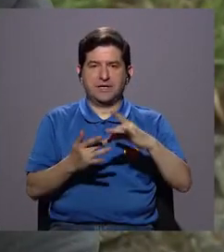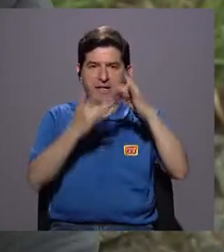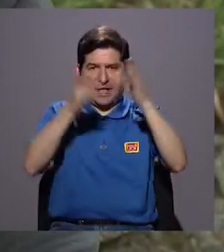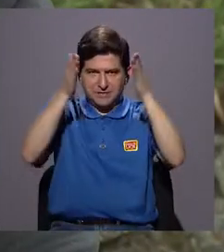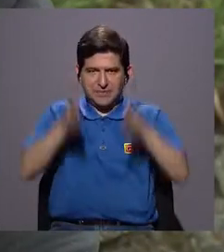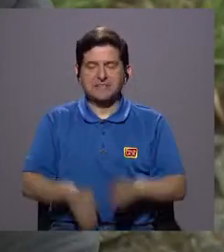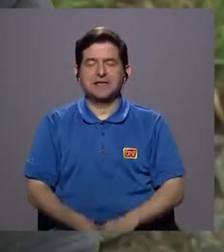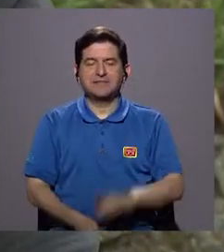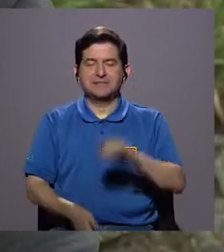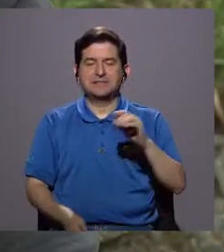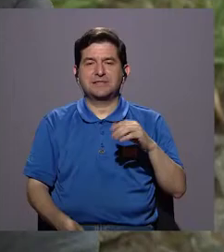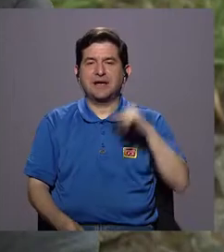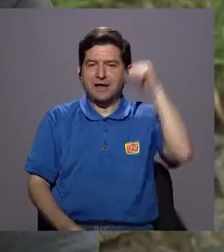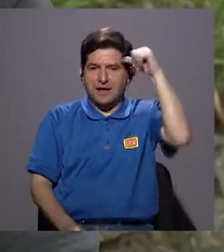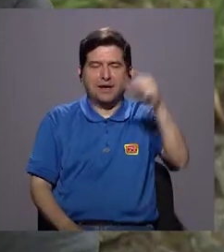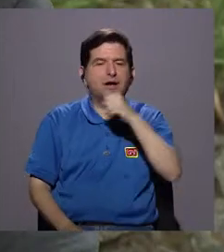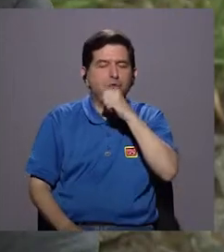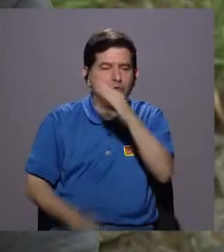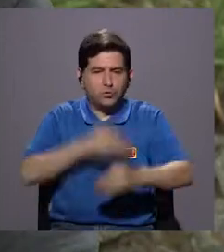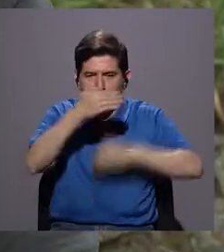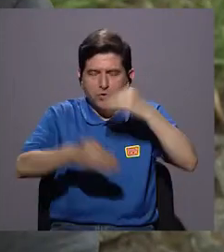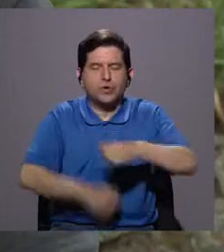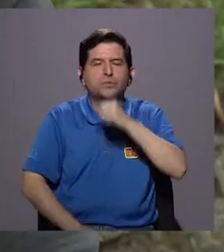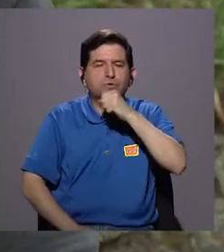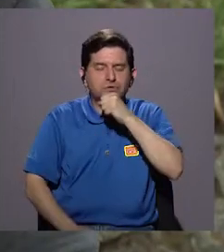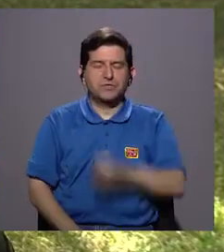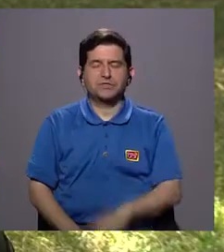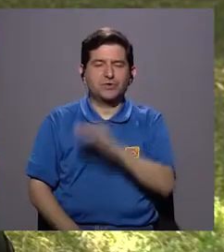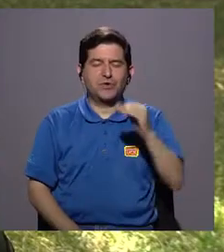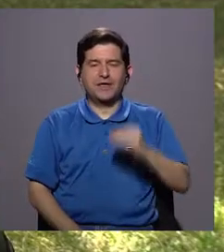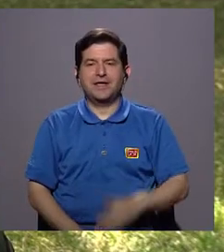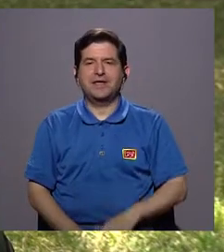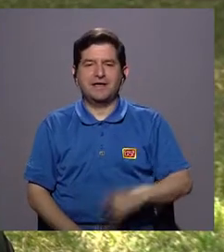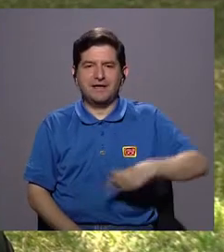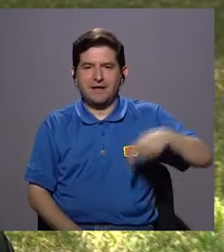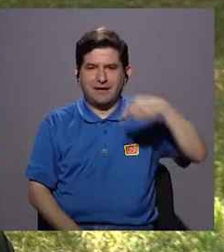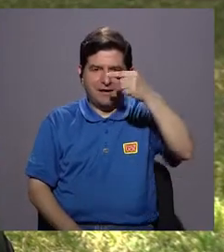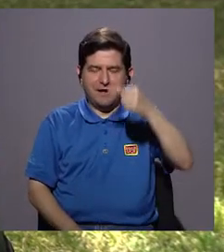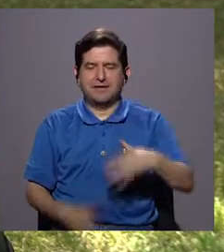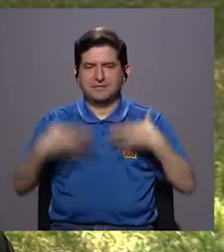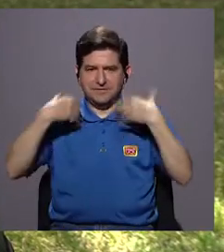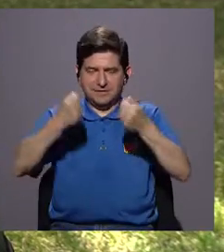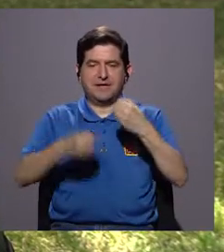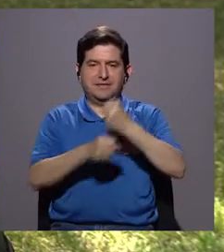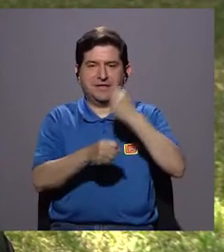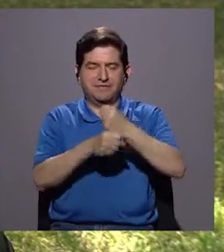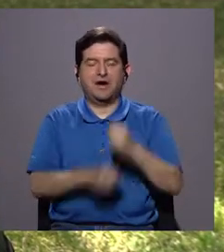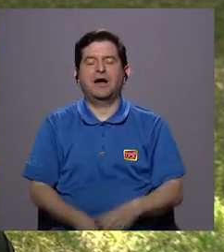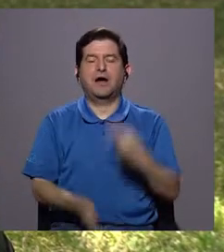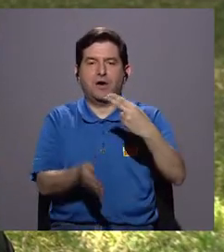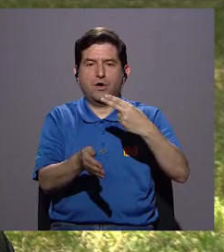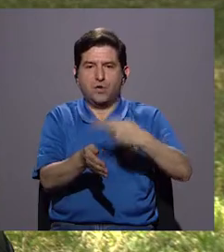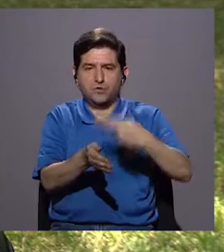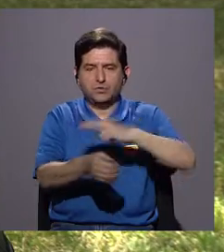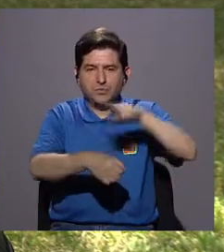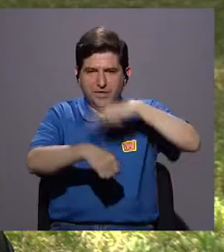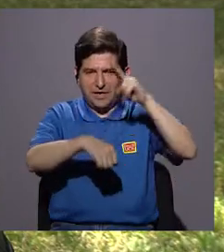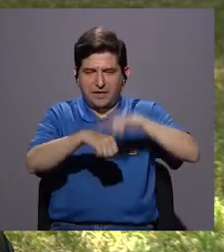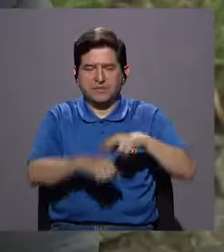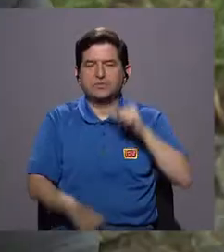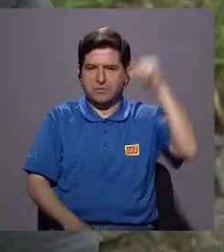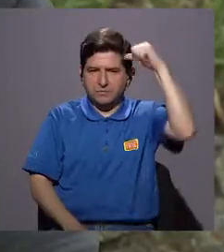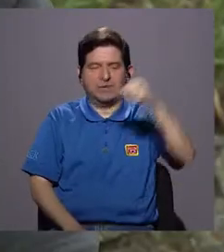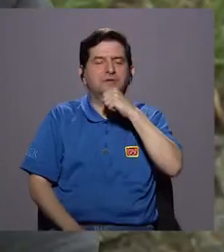gerontología y geriatría y en gerencia de los servicios de salud y trabaja en el Hospital Nacional de Geriatría.